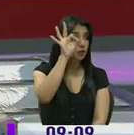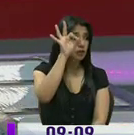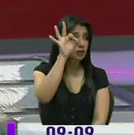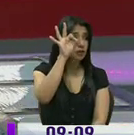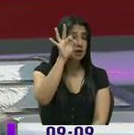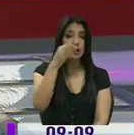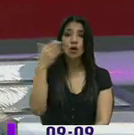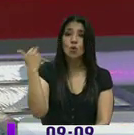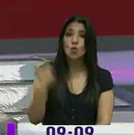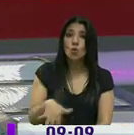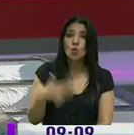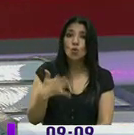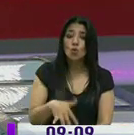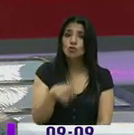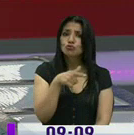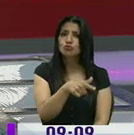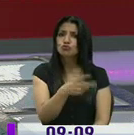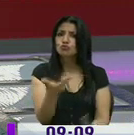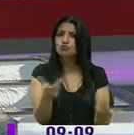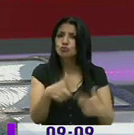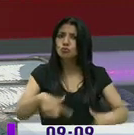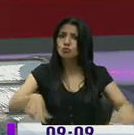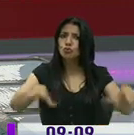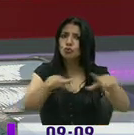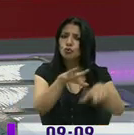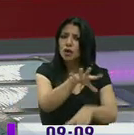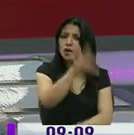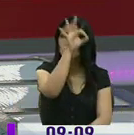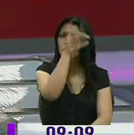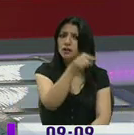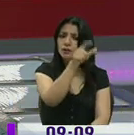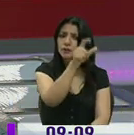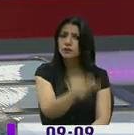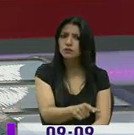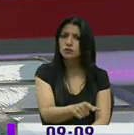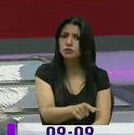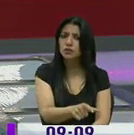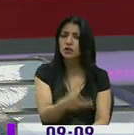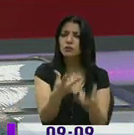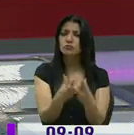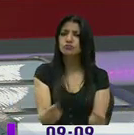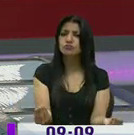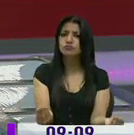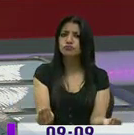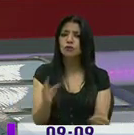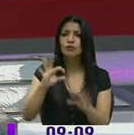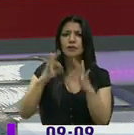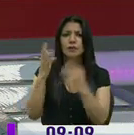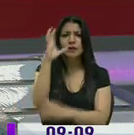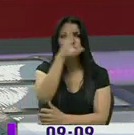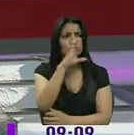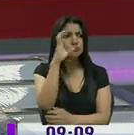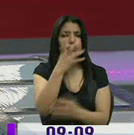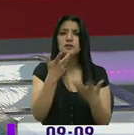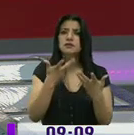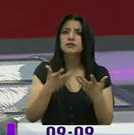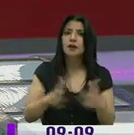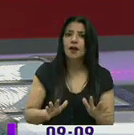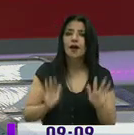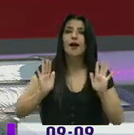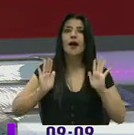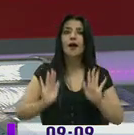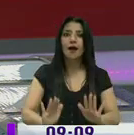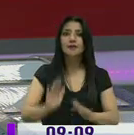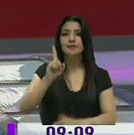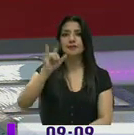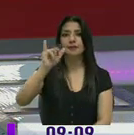él sitio logra dar con esta persona que había desaparecido y que su familia le estaba buscando bueno la dina sed